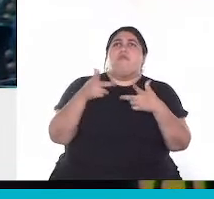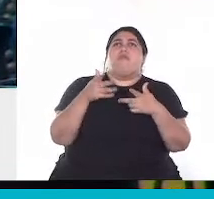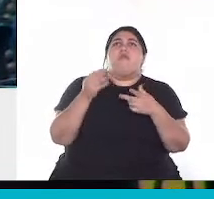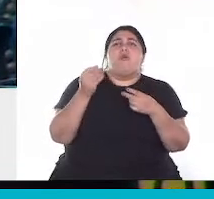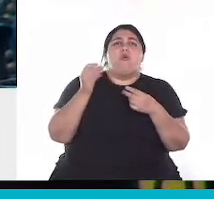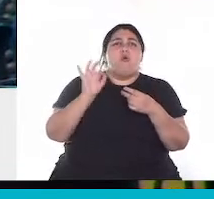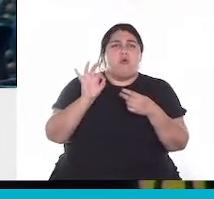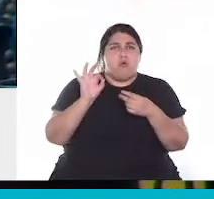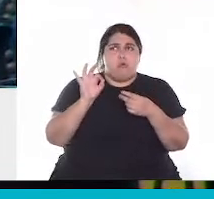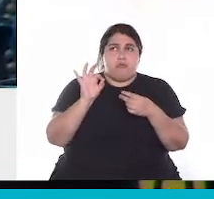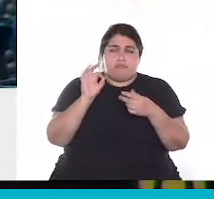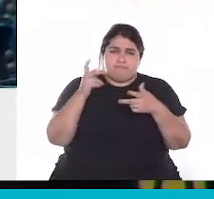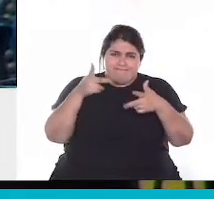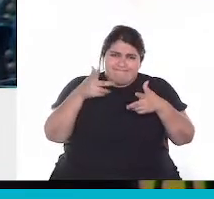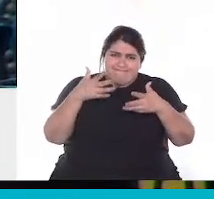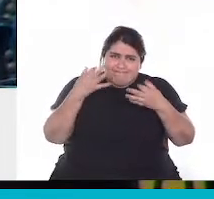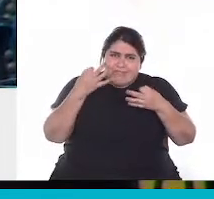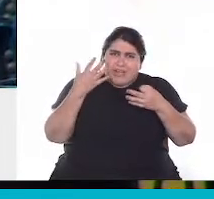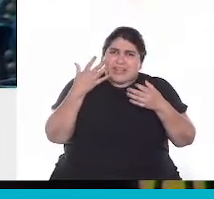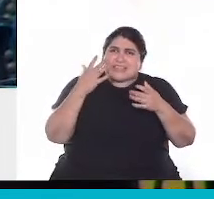pero que resulta urgente.